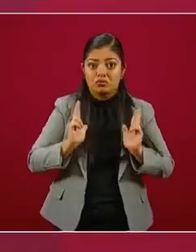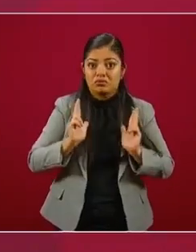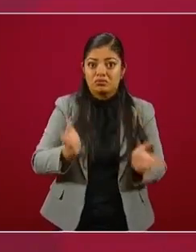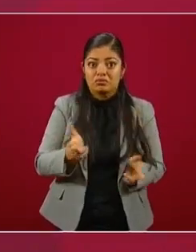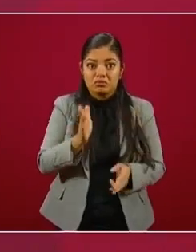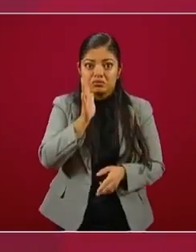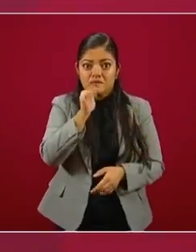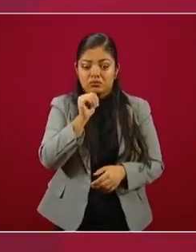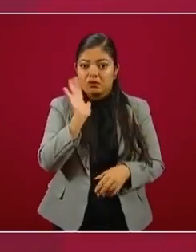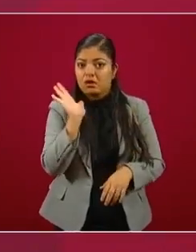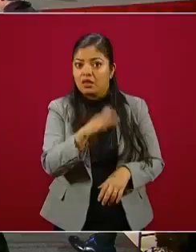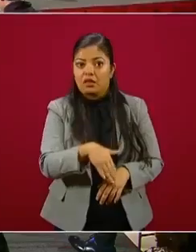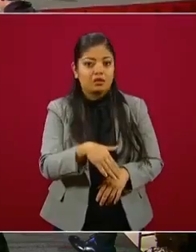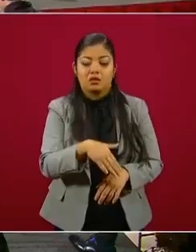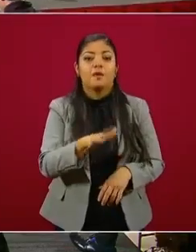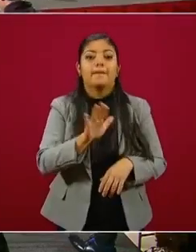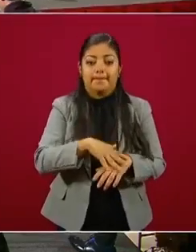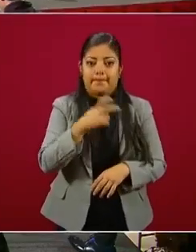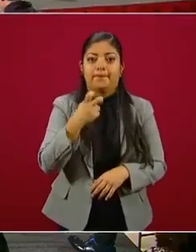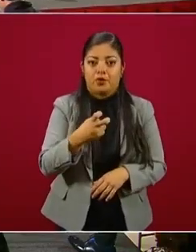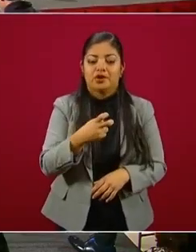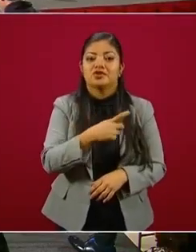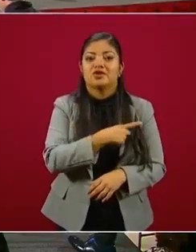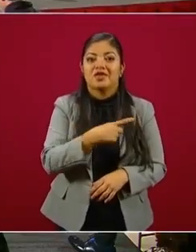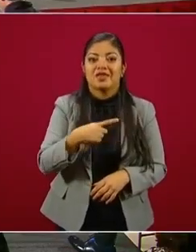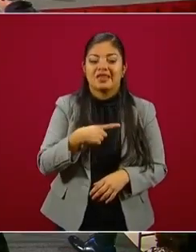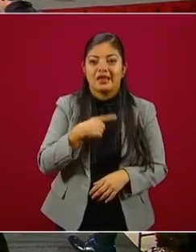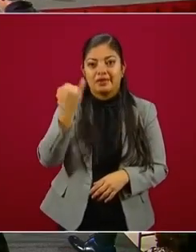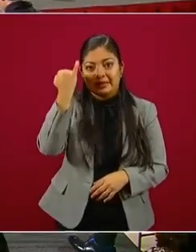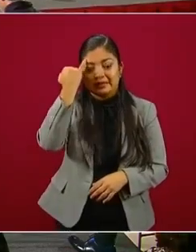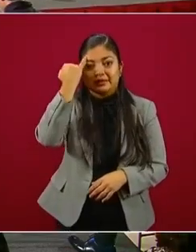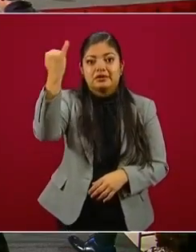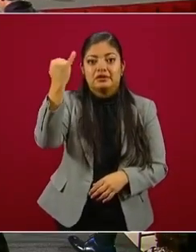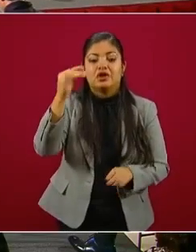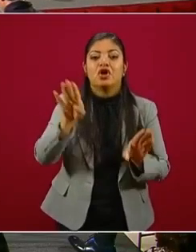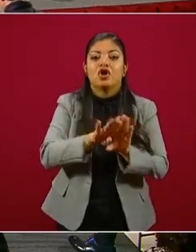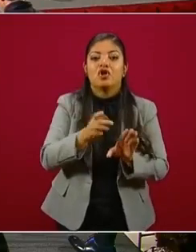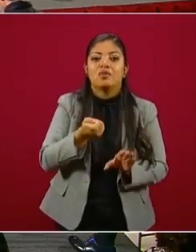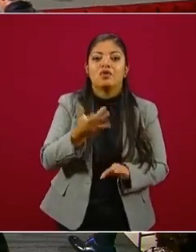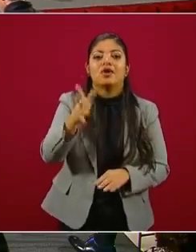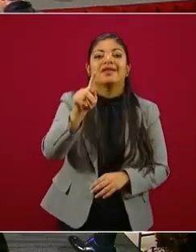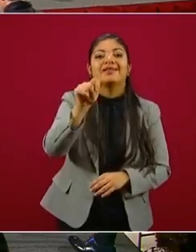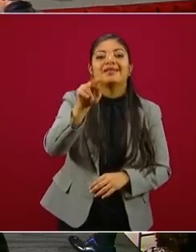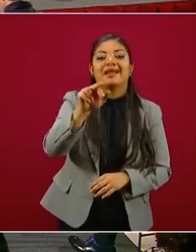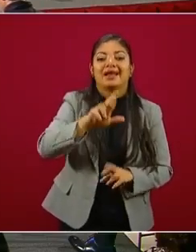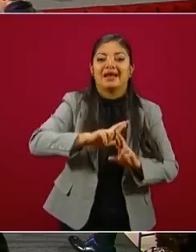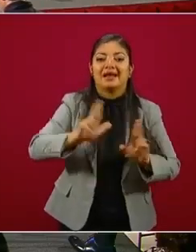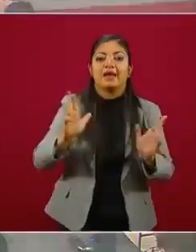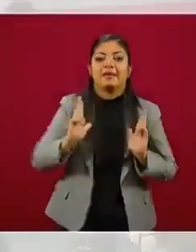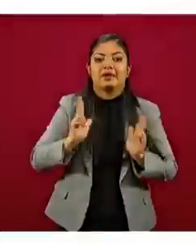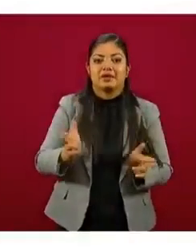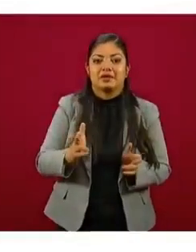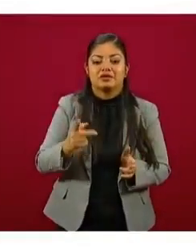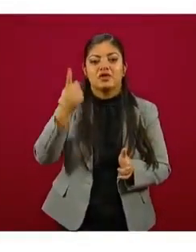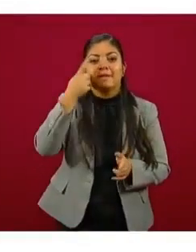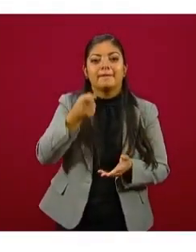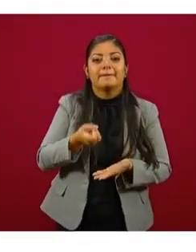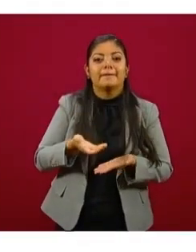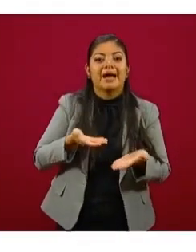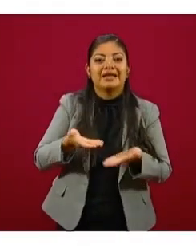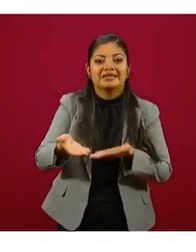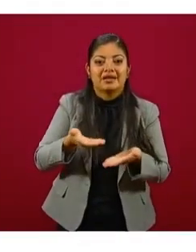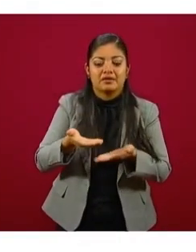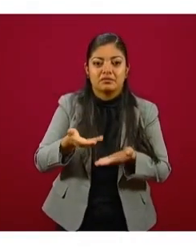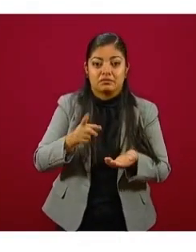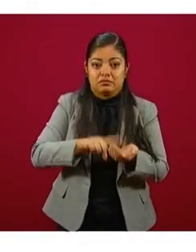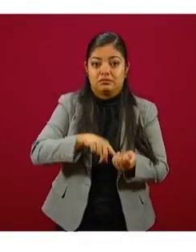dimos a la tarea de crear la telerehabilitación, un servicio originalmente pensado para los pacientes, para esos